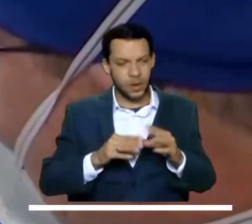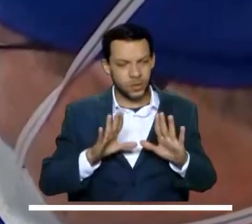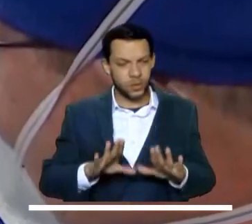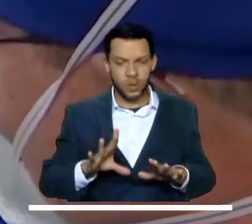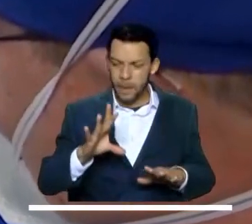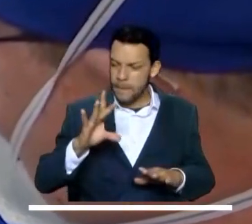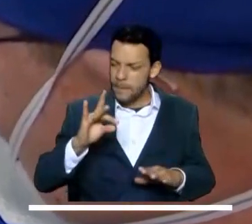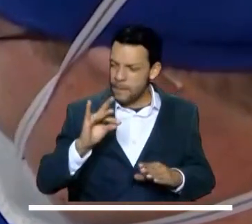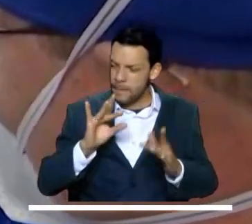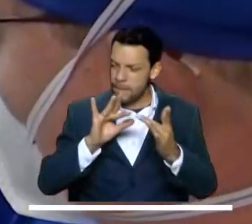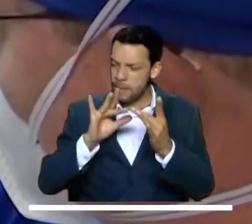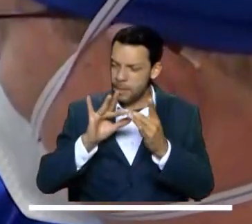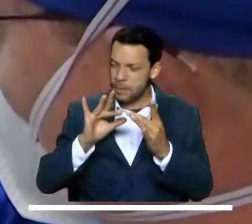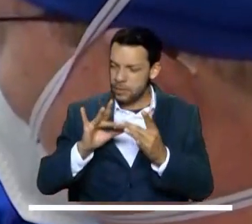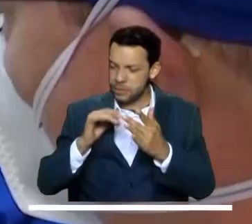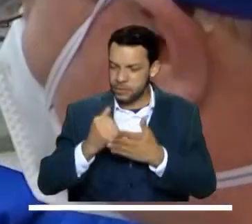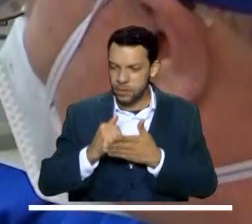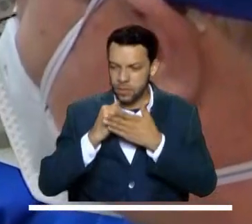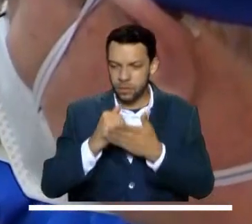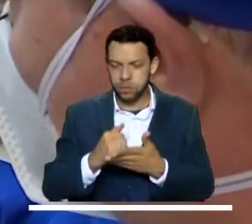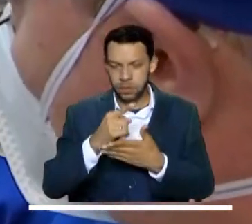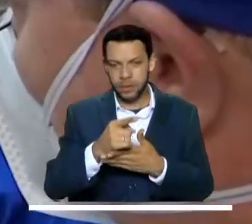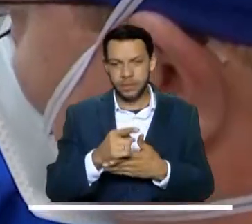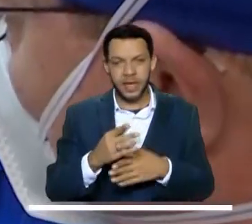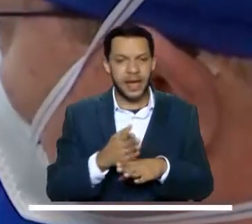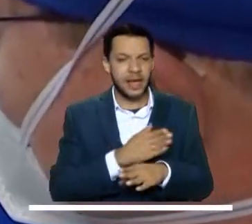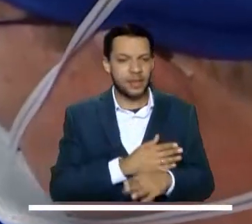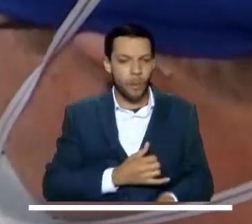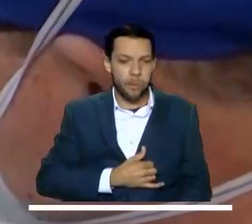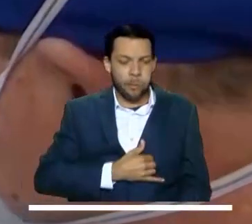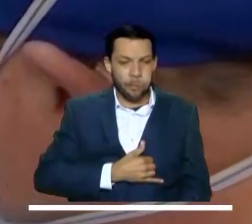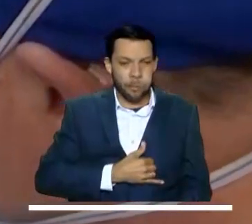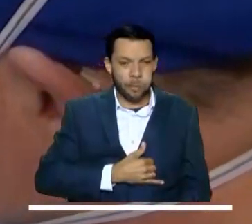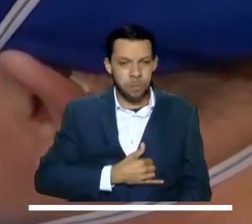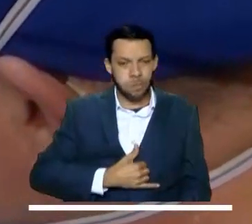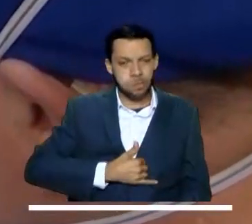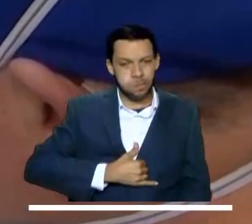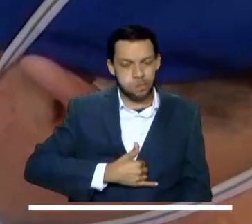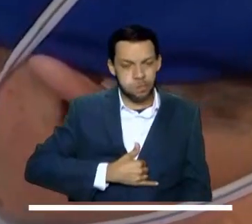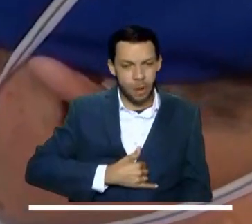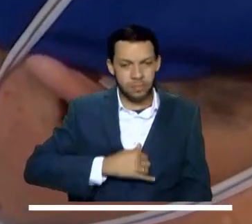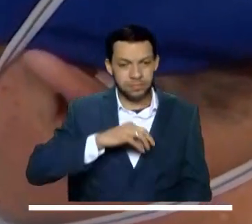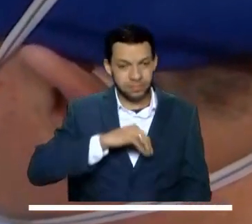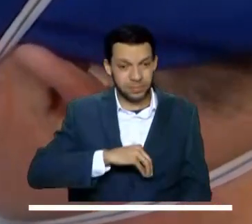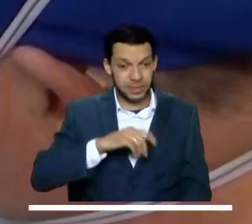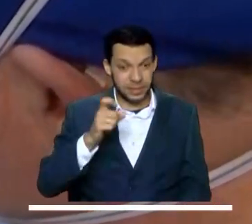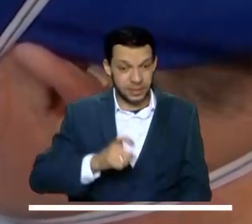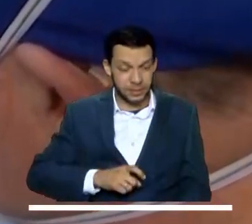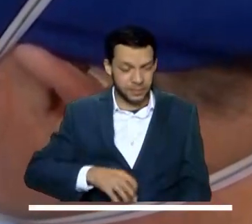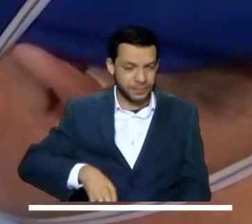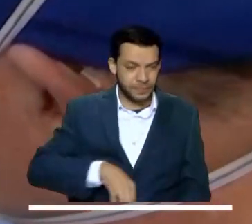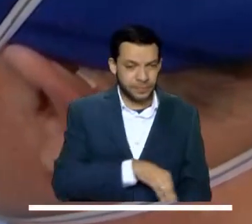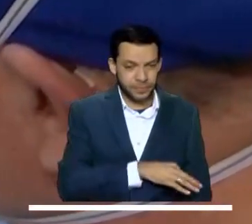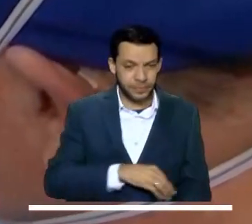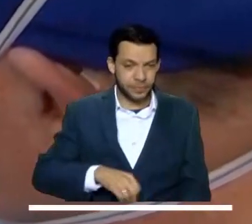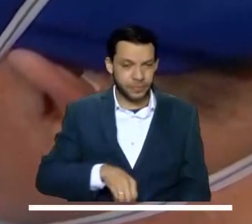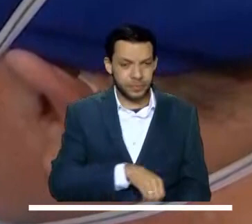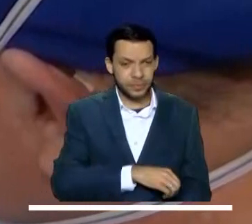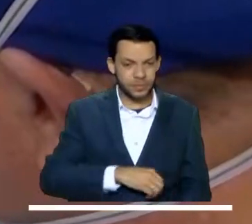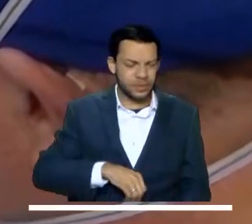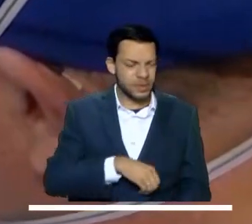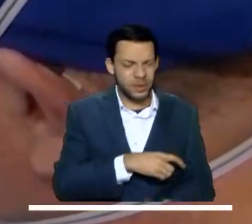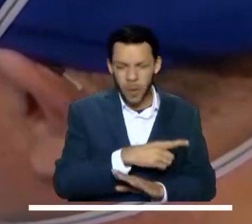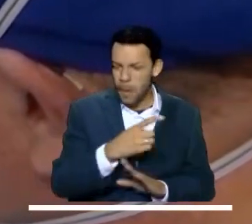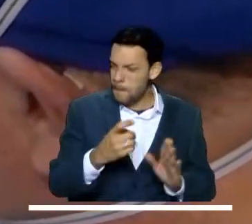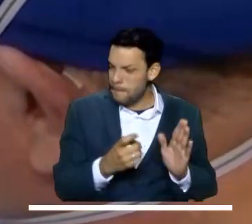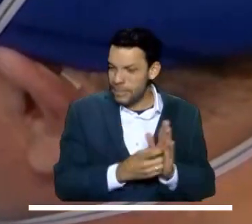retirar el tumor sin necesidad de extirpar el colon como se hacía antiguamente. Estas pequeñas protuberancias se llaman pólipos, que pueden ocurrir en cualquier parte